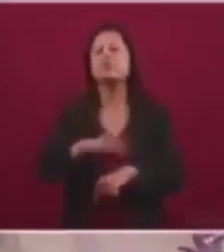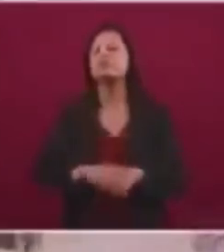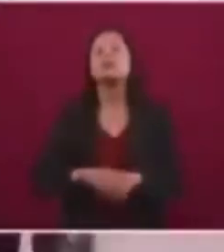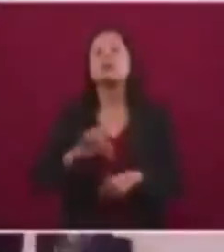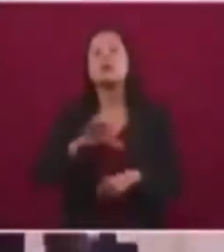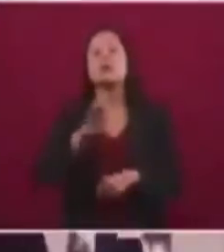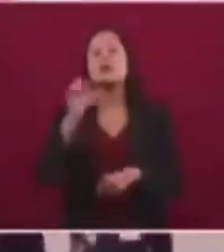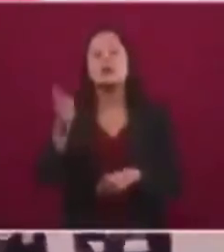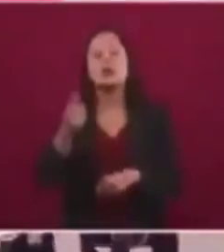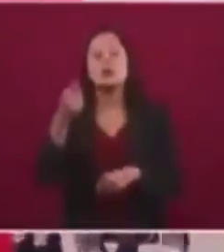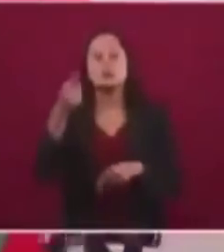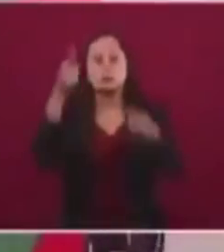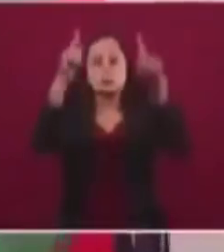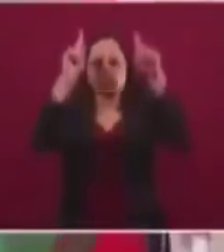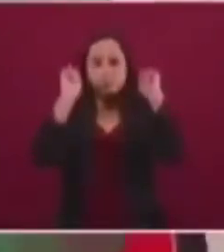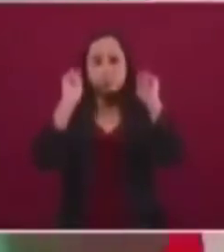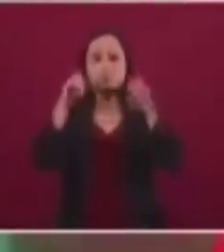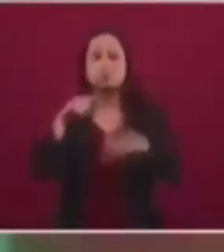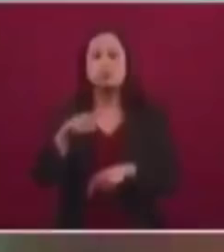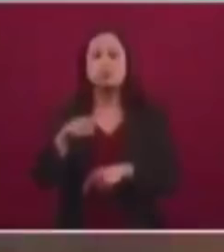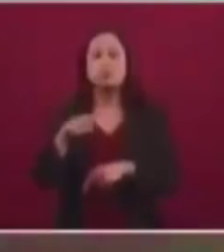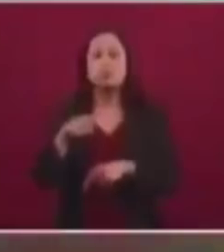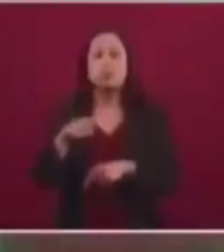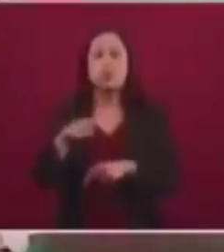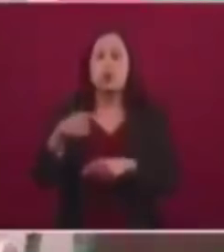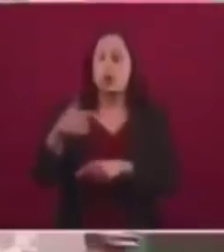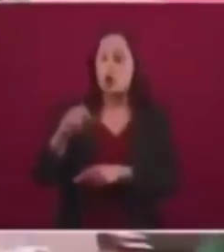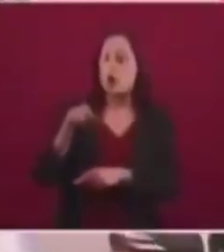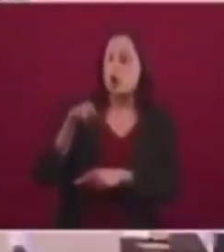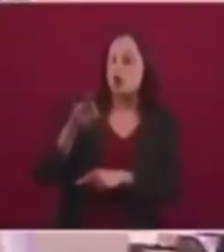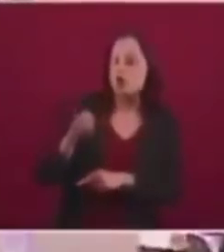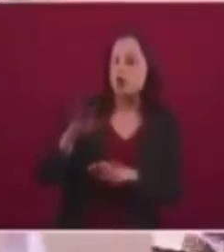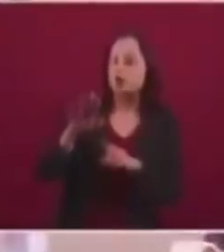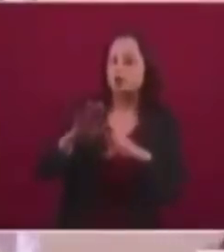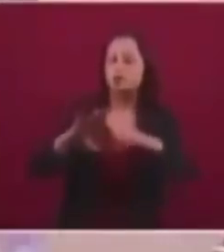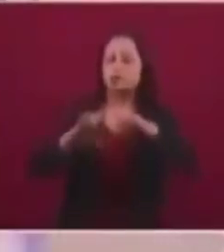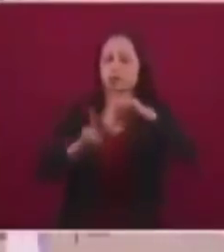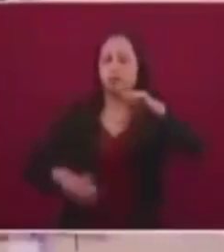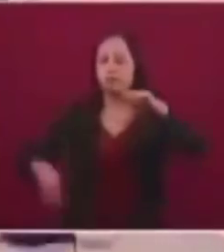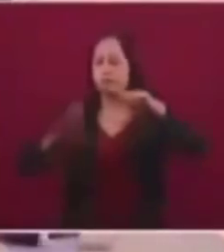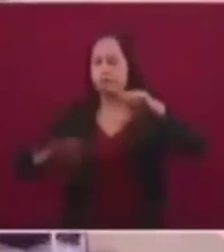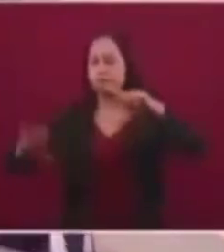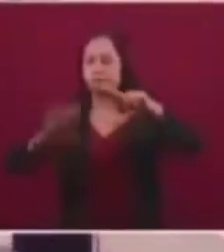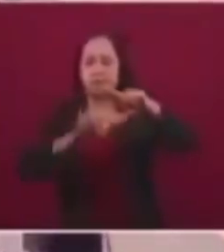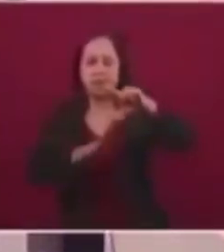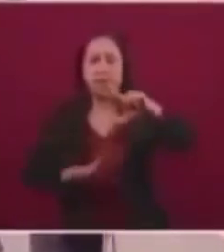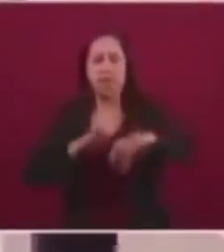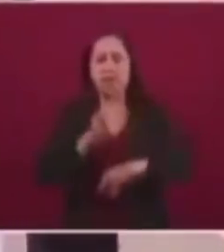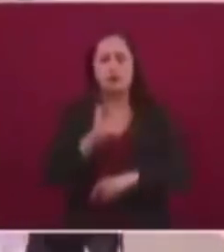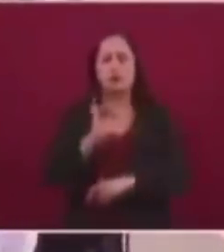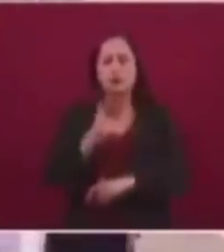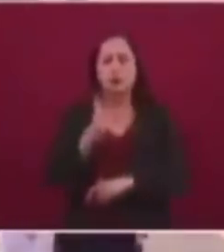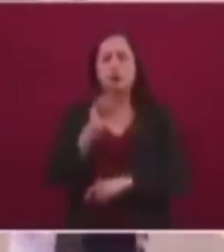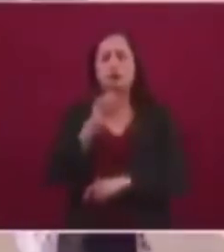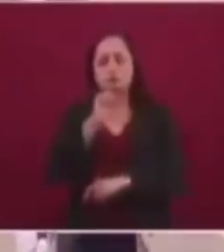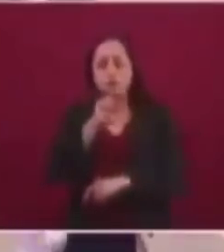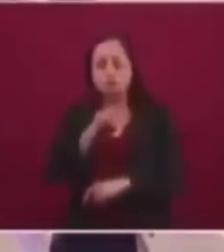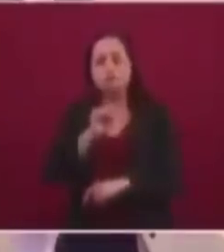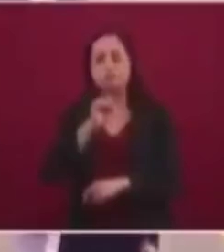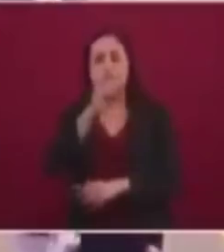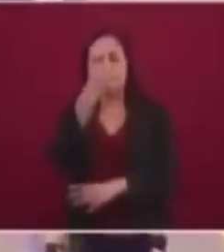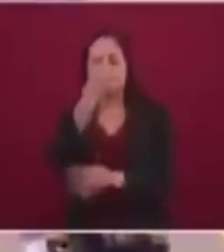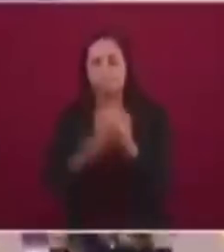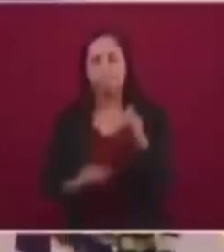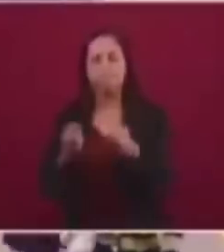general le corresponde coordinar acciones con autoridades civiles y militares para la vigilancia y seguridad en la